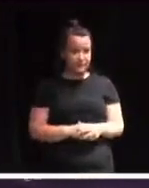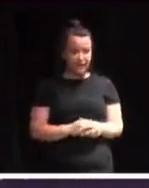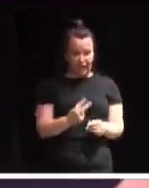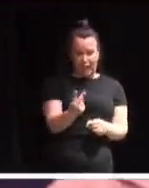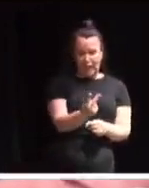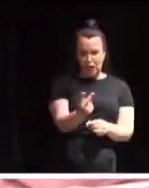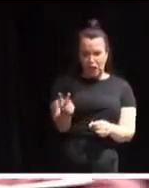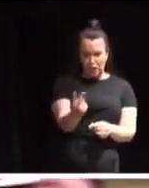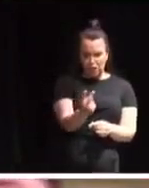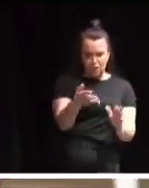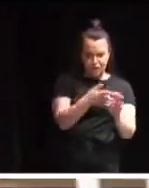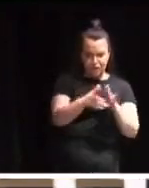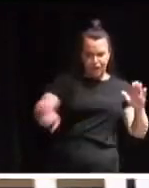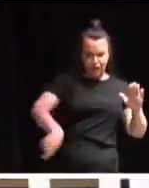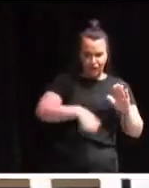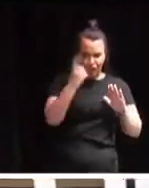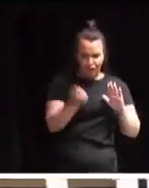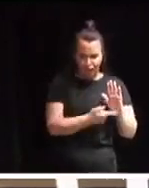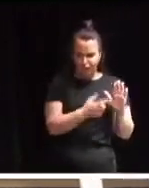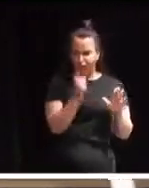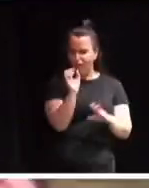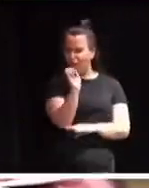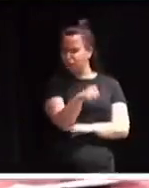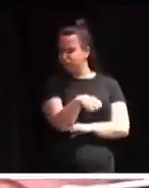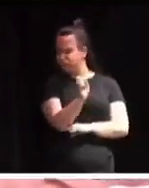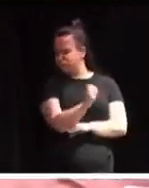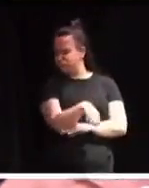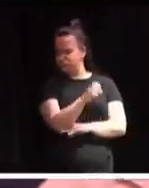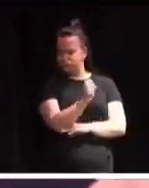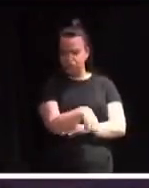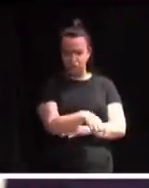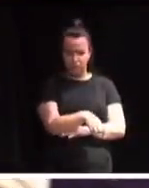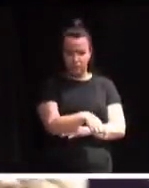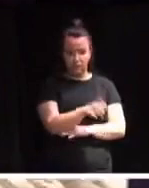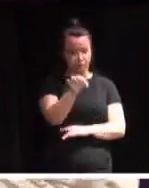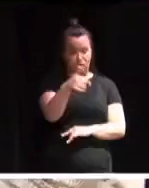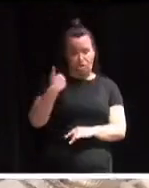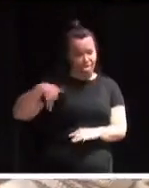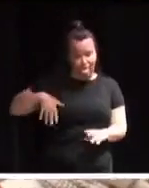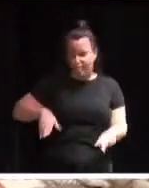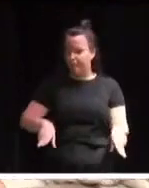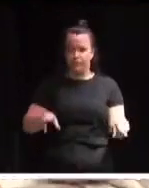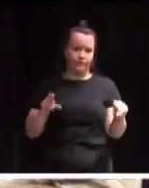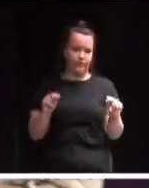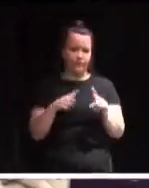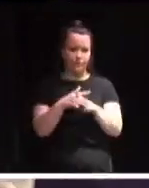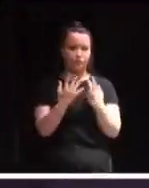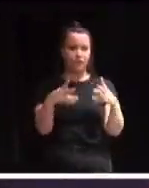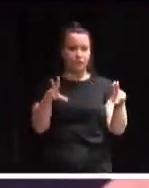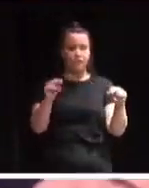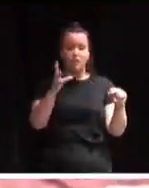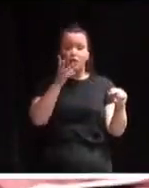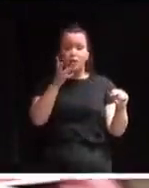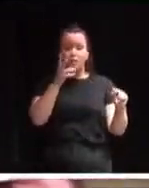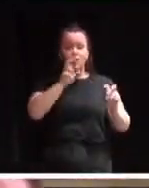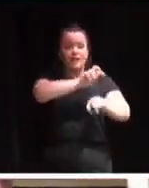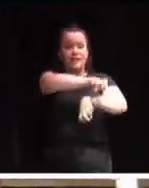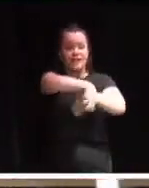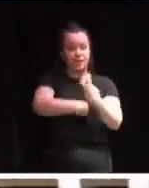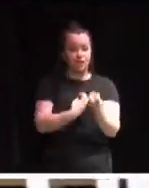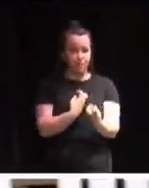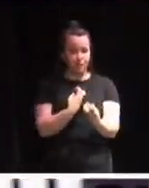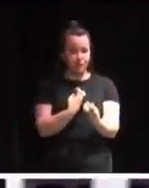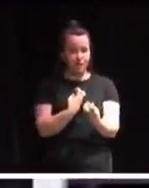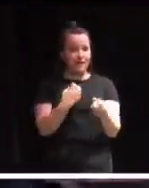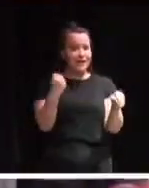pasarse la ley por el pero se les acabó a estos antisistemas se les acabó porque la reforma liberal Perdón